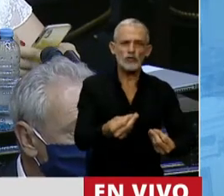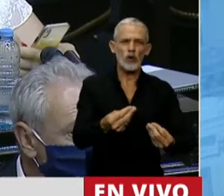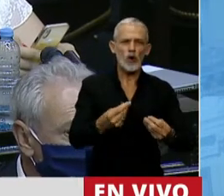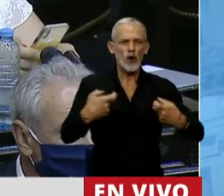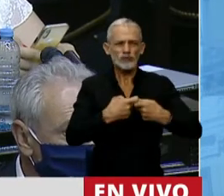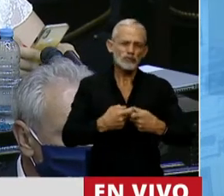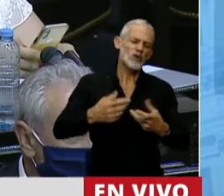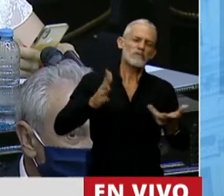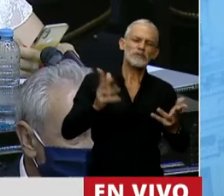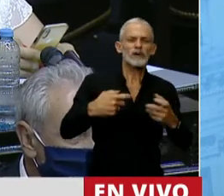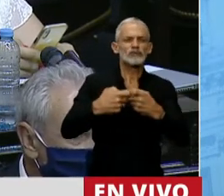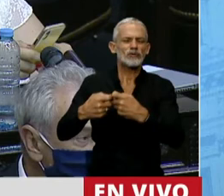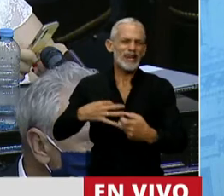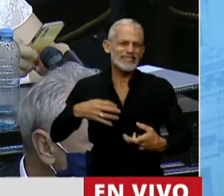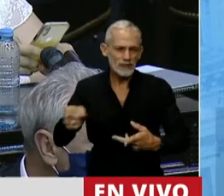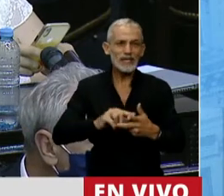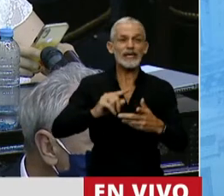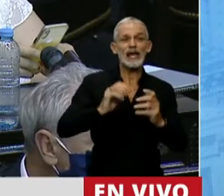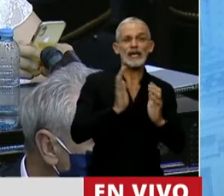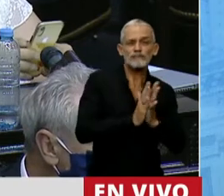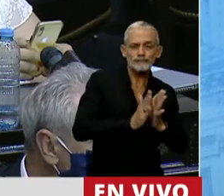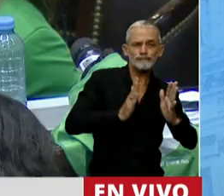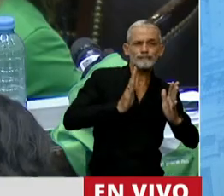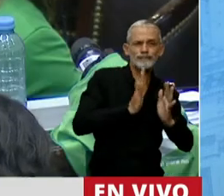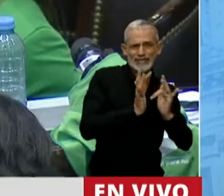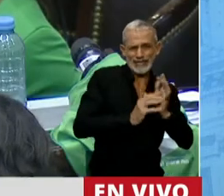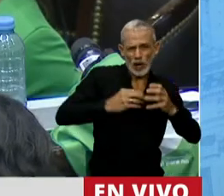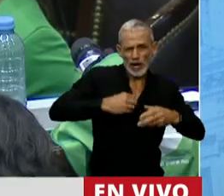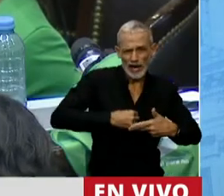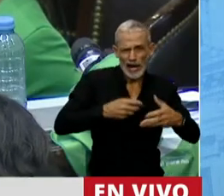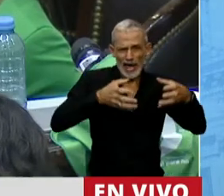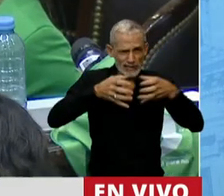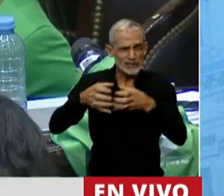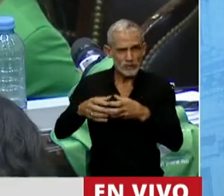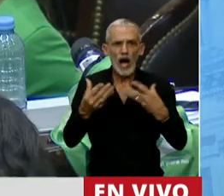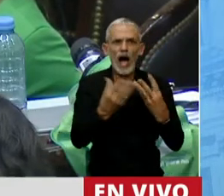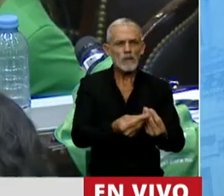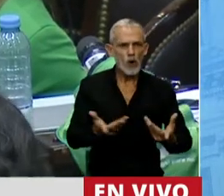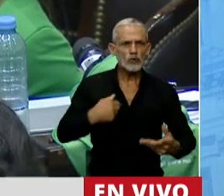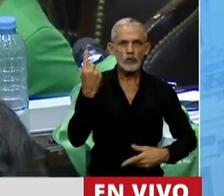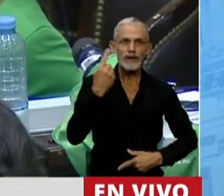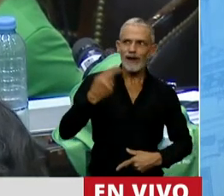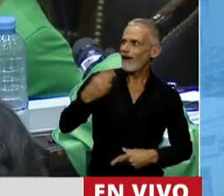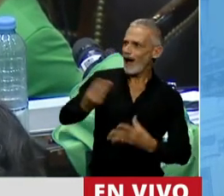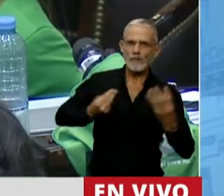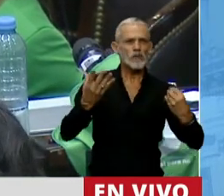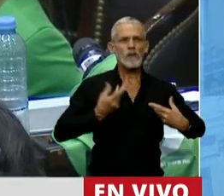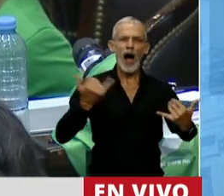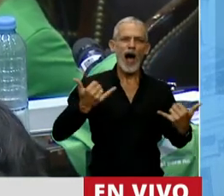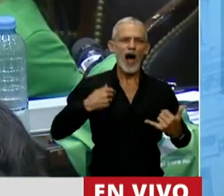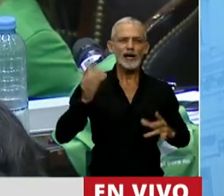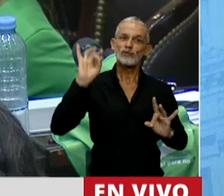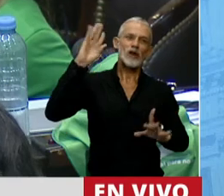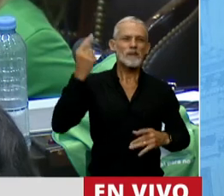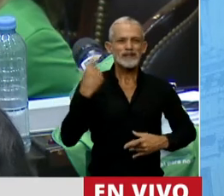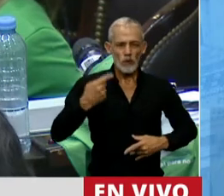entidades religiosas y organizaciones sociales se sientan respaldadas y no crean que la única opción que tienen es la que